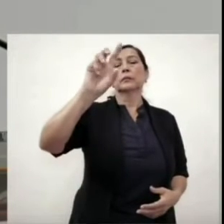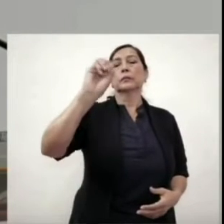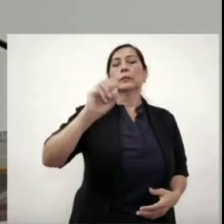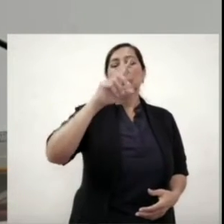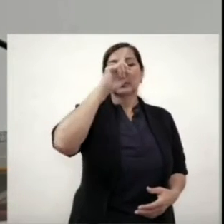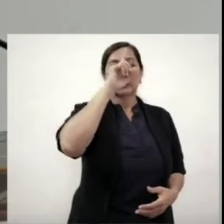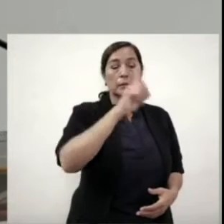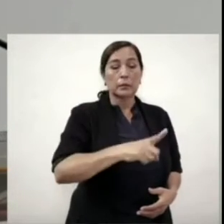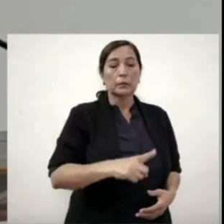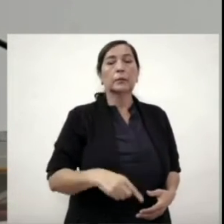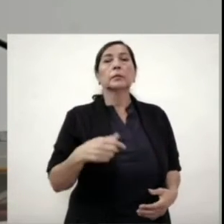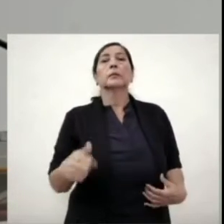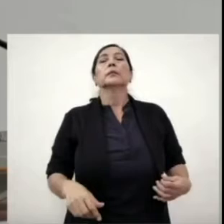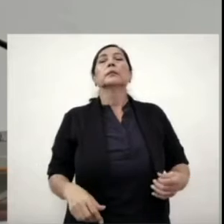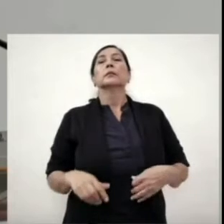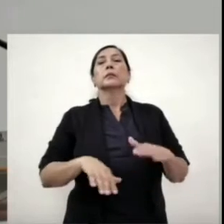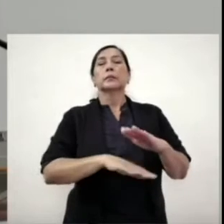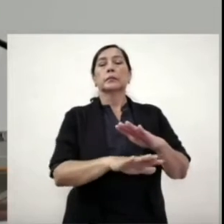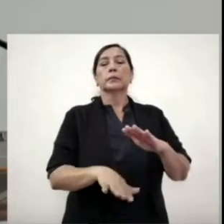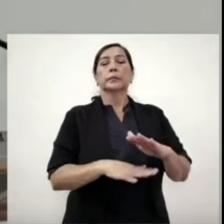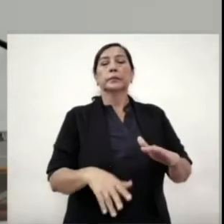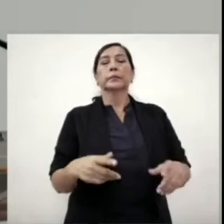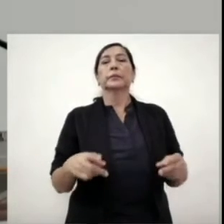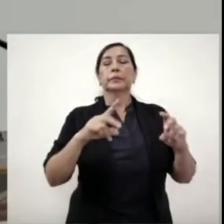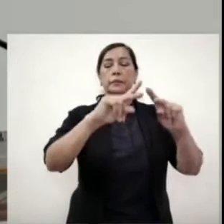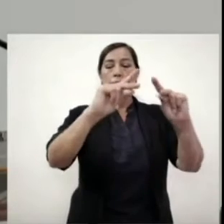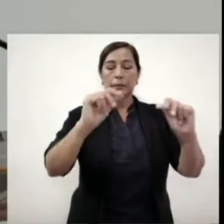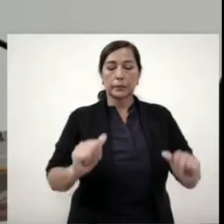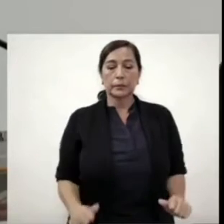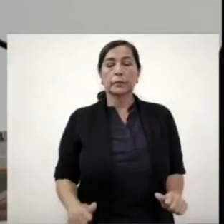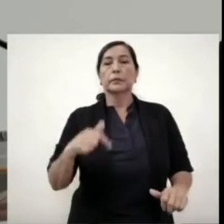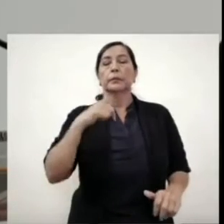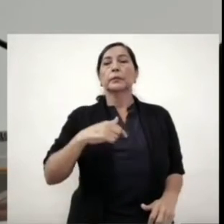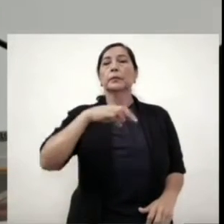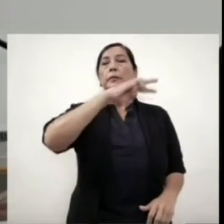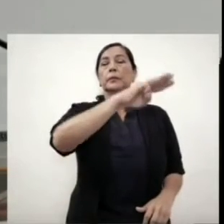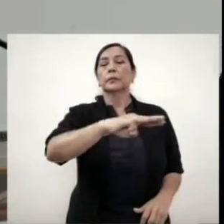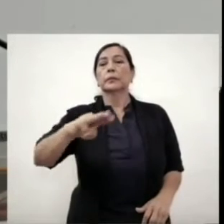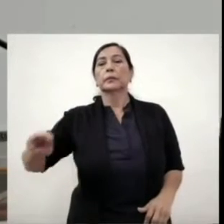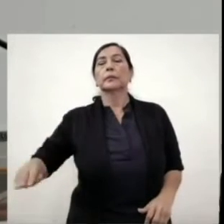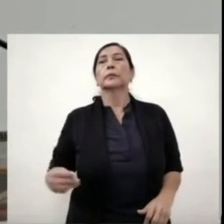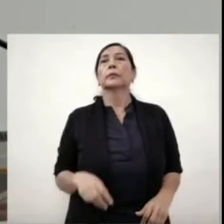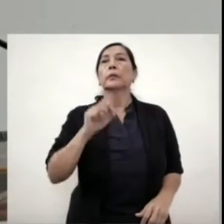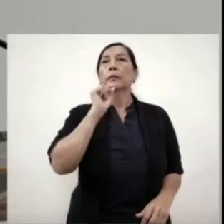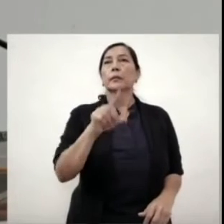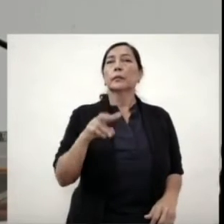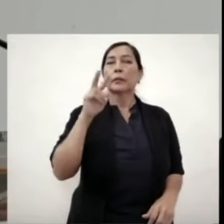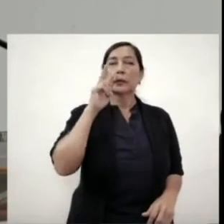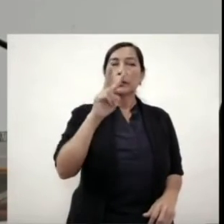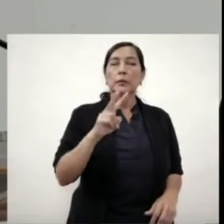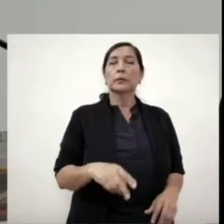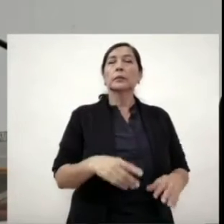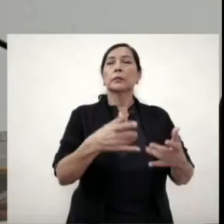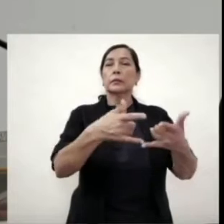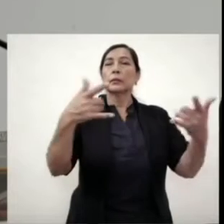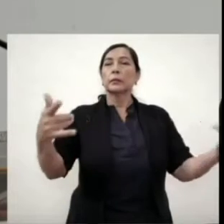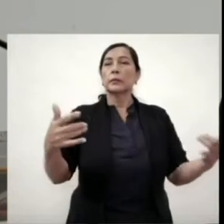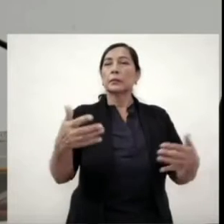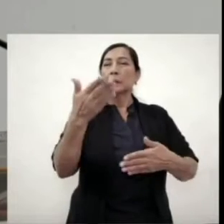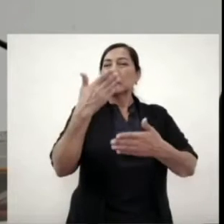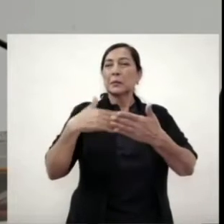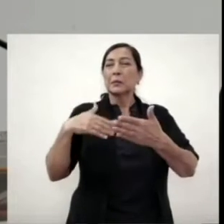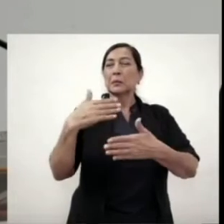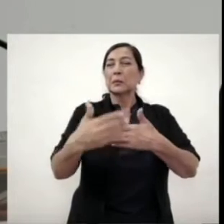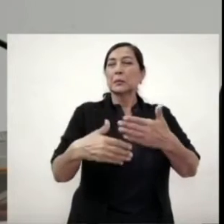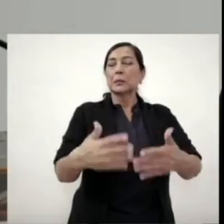Michoacán, además de la inversión histórica que se realiza en materia de seguridad, como ya lo pudimos ver hace un momento, les queremos dar a conocer esta estrategia que